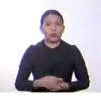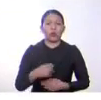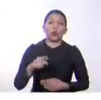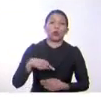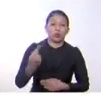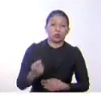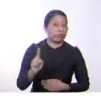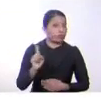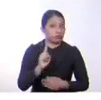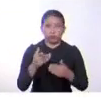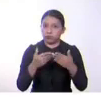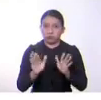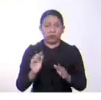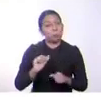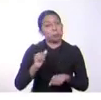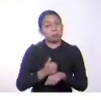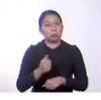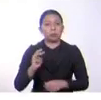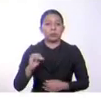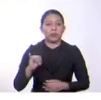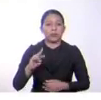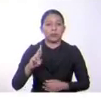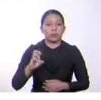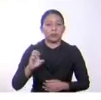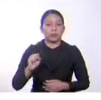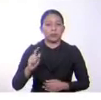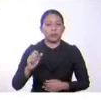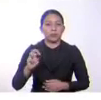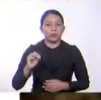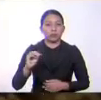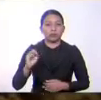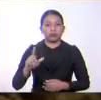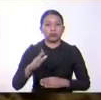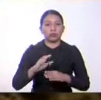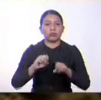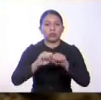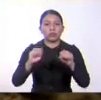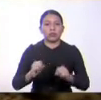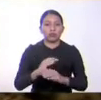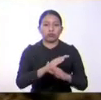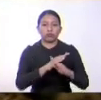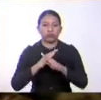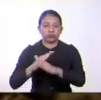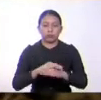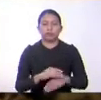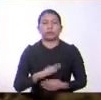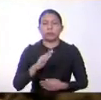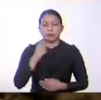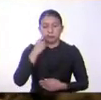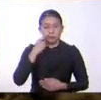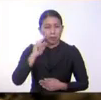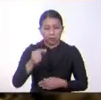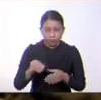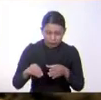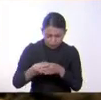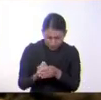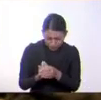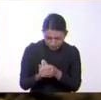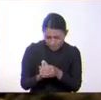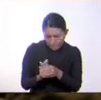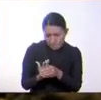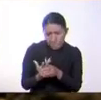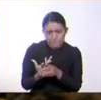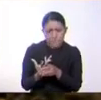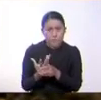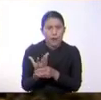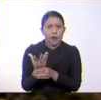también conocidos como meristemos, y en el sistema de protección. Bien, los tejidos embrionarios o meristemos son grupos